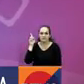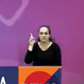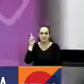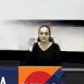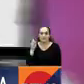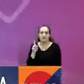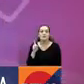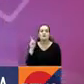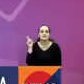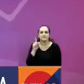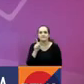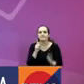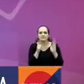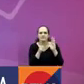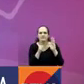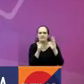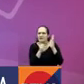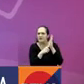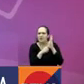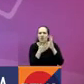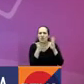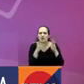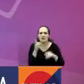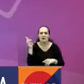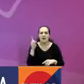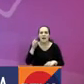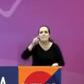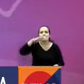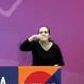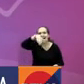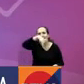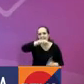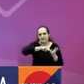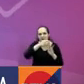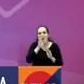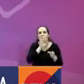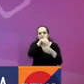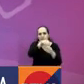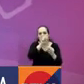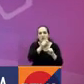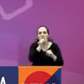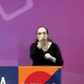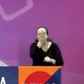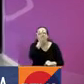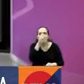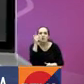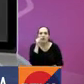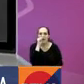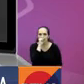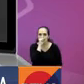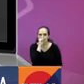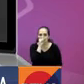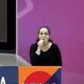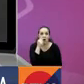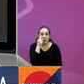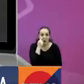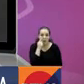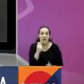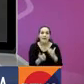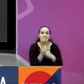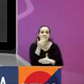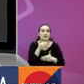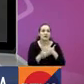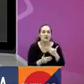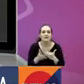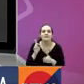www.agenciapublicadeempleo.sena.edu.co. Allí debe dar clic sobre la sección vacantes y luego escoge el departamento Amazonas. Ojo, porque antes de empezar cualquier proceso